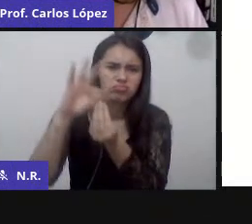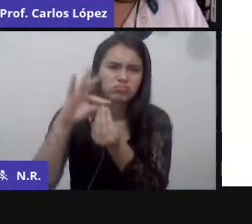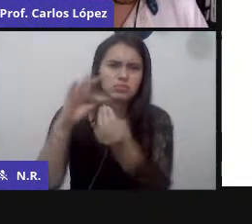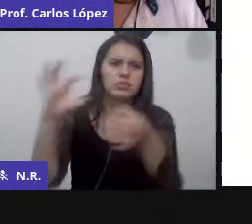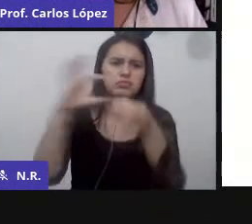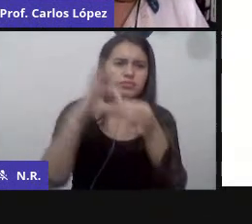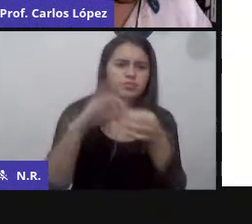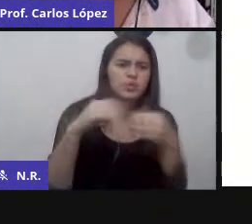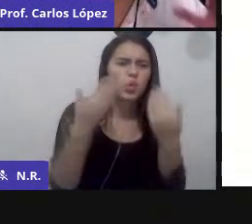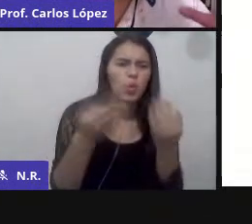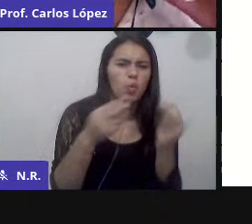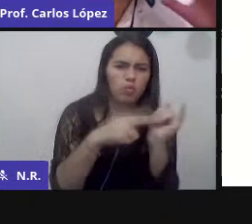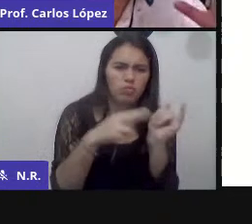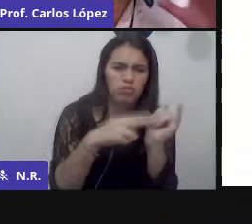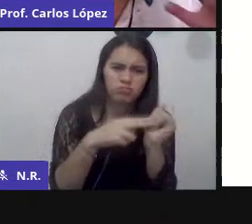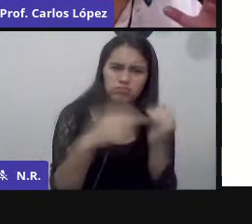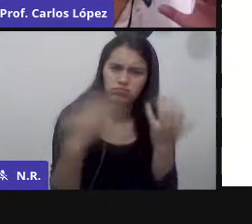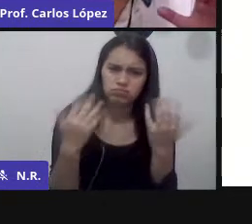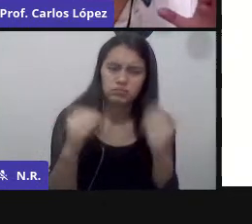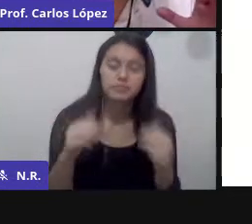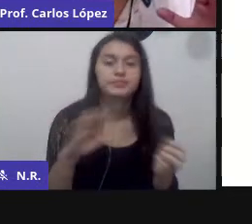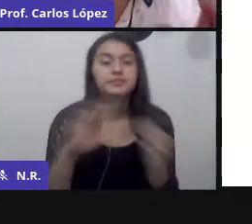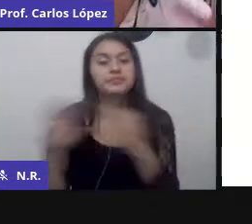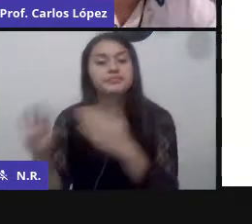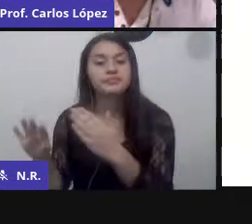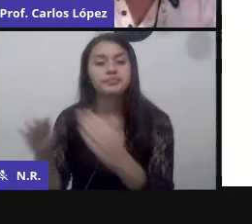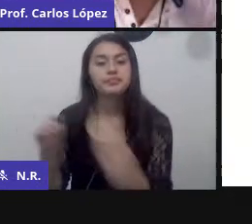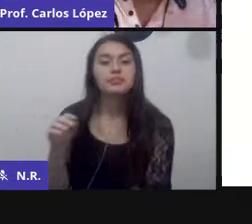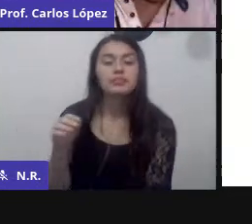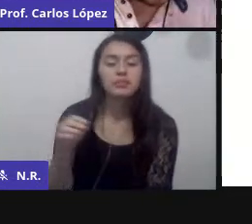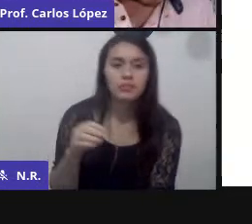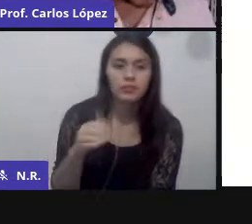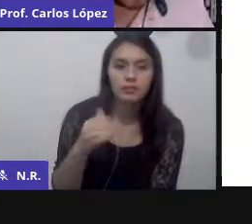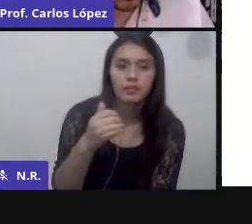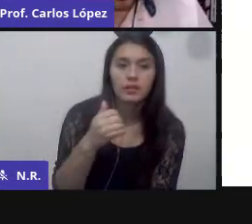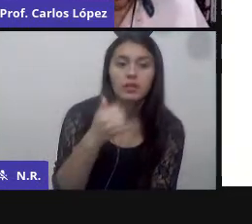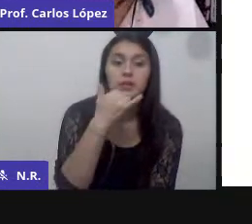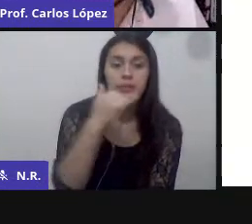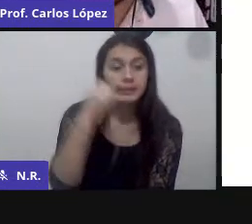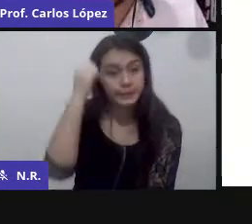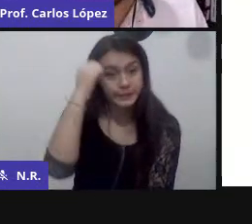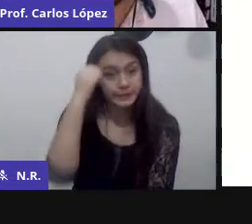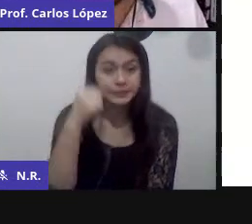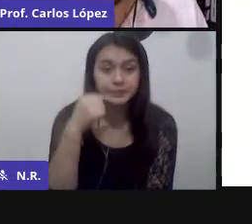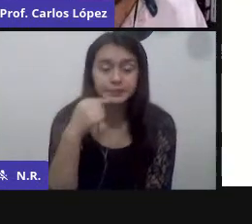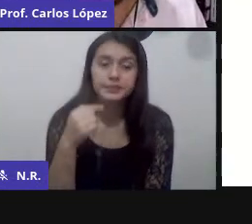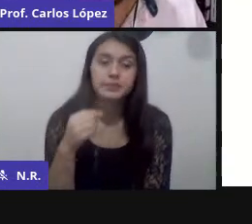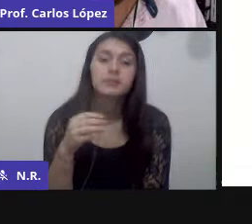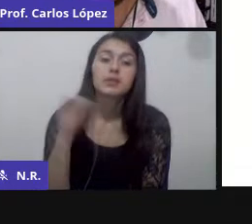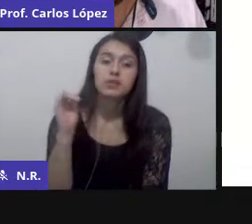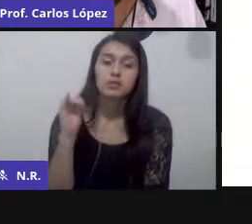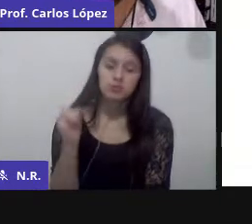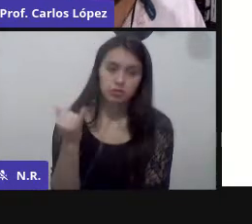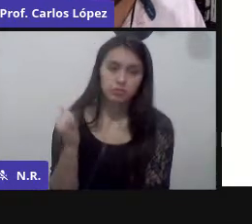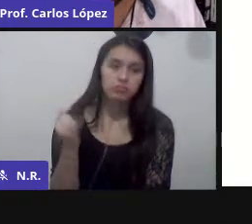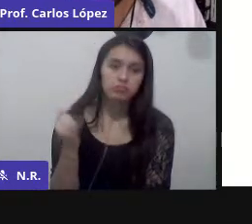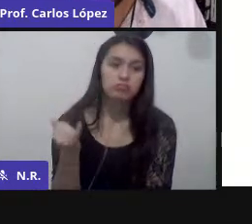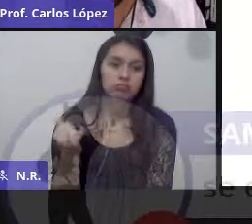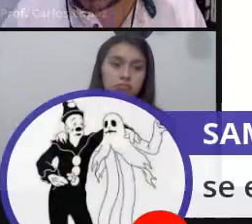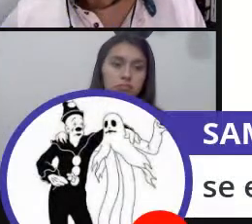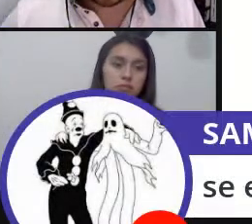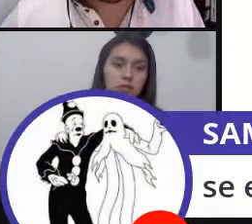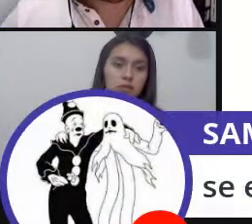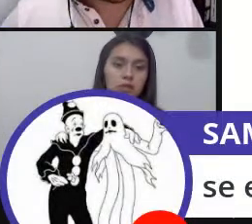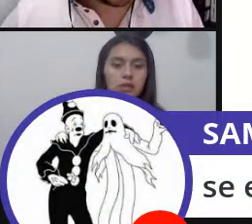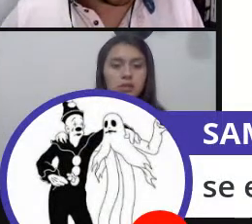vinculación desde lo que está poniendo en Teams, lo puedes publicar en YouTube. Esto es una buena idea.